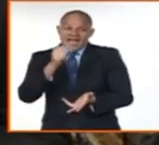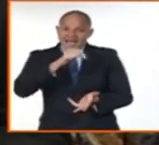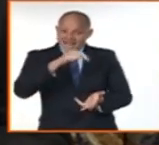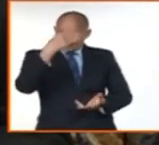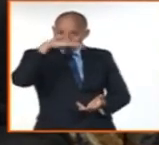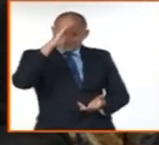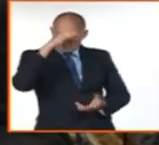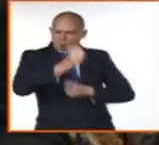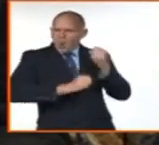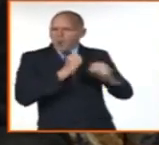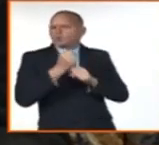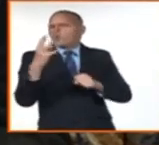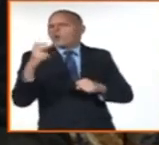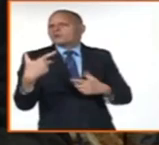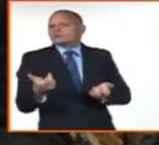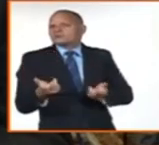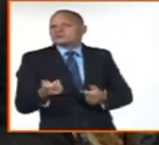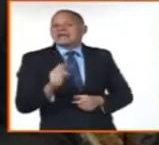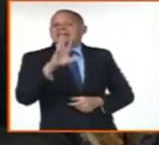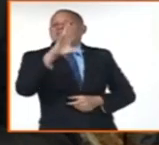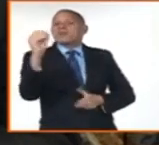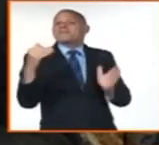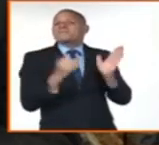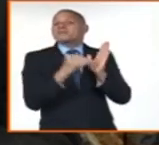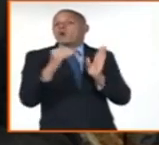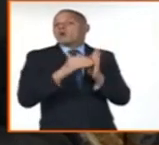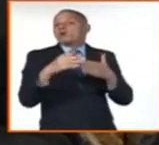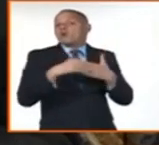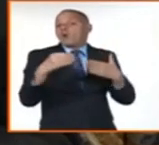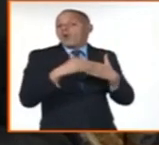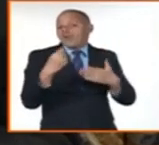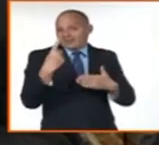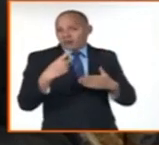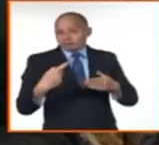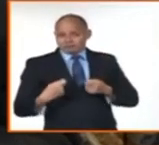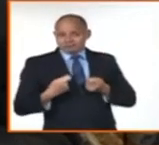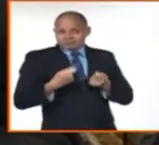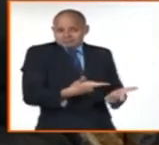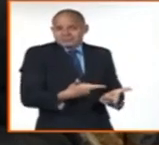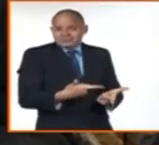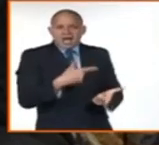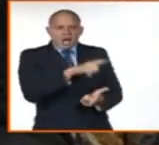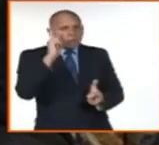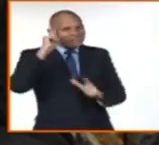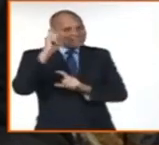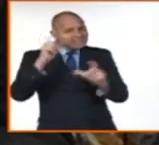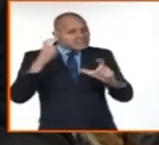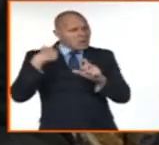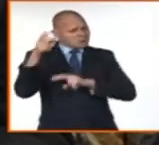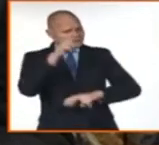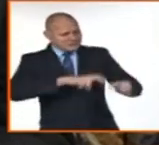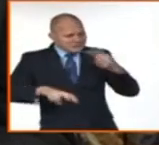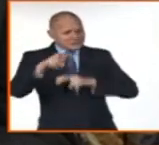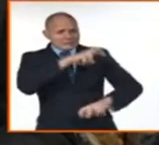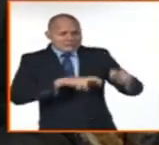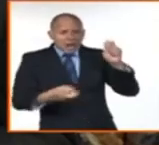Y tiene que ver mucho con Fidel. Cuando el periodo especial, que fue una situación más o menos como esta que estamos viviendo,